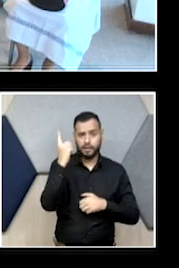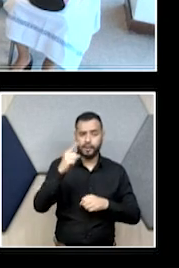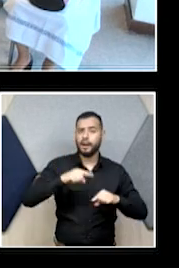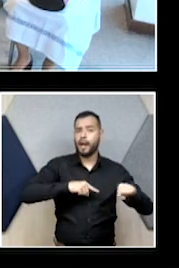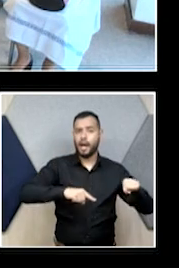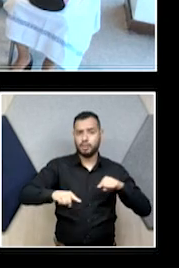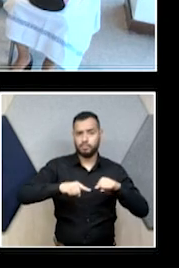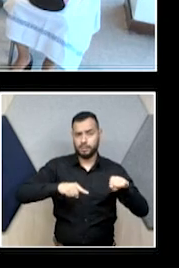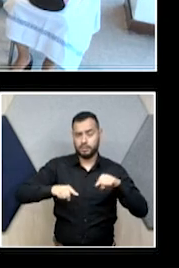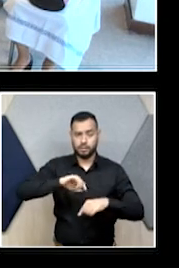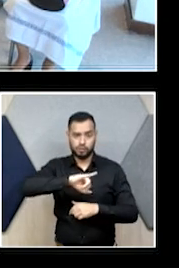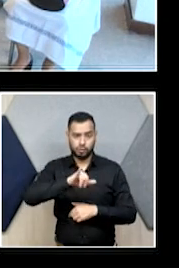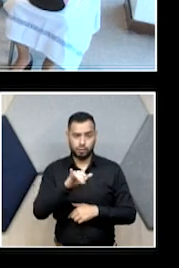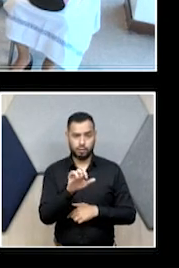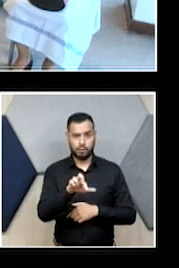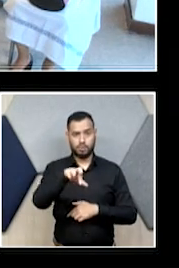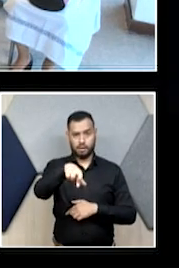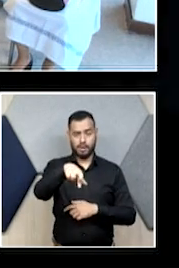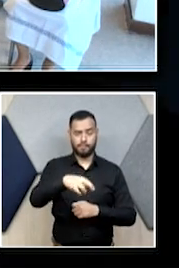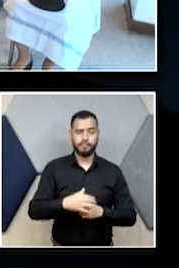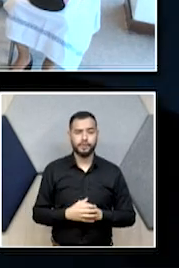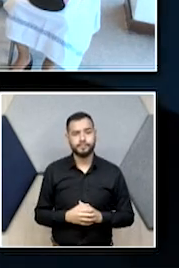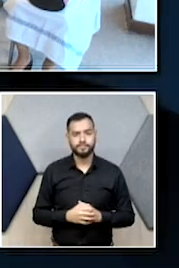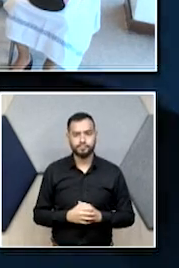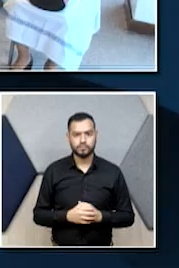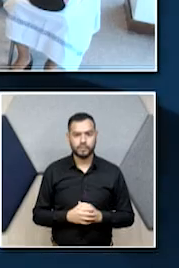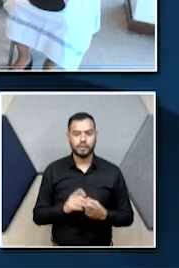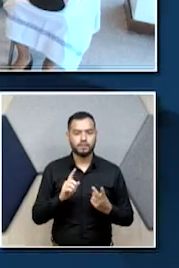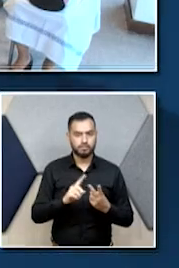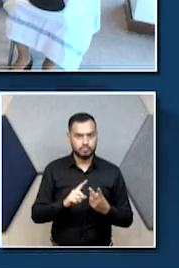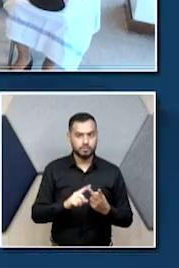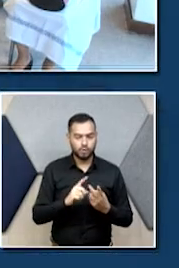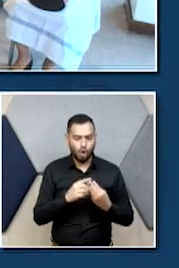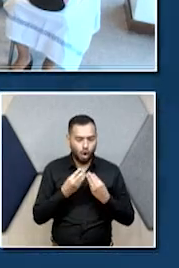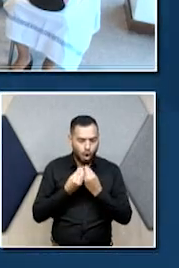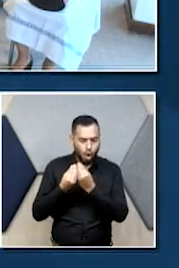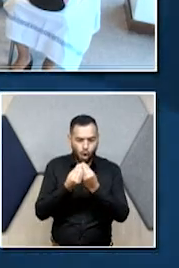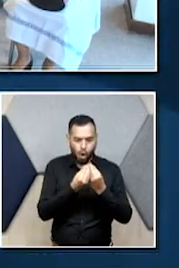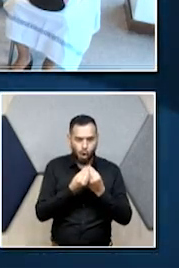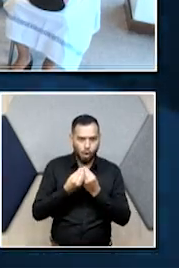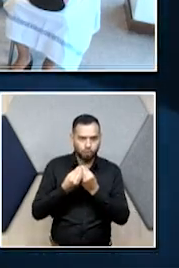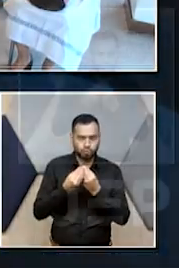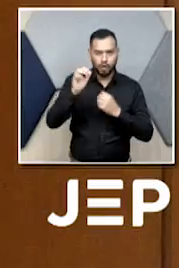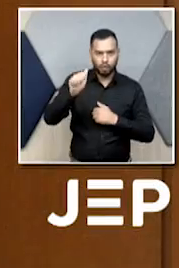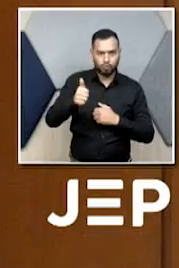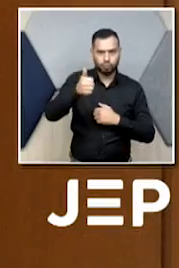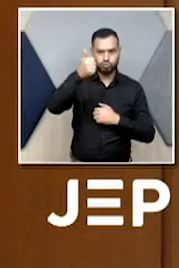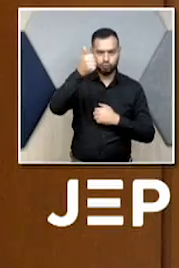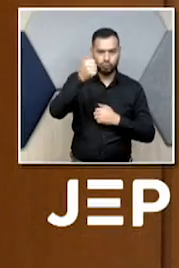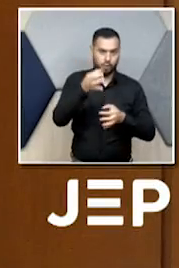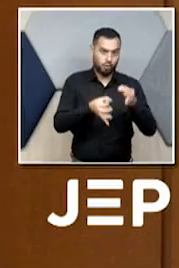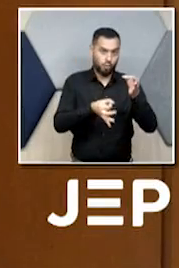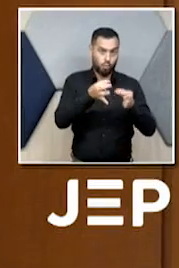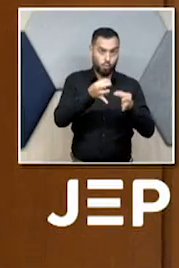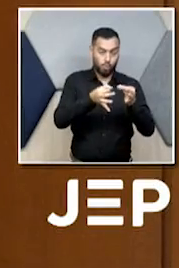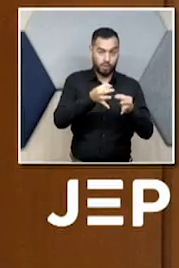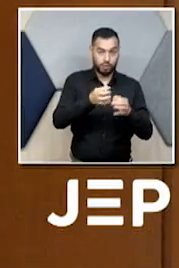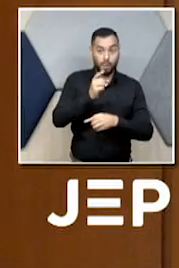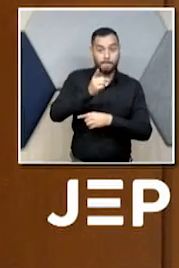jurisdicción. Es un Consejo Superior de la Judicatura que le corresponde